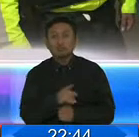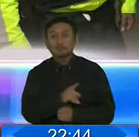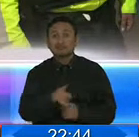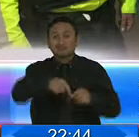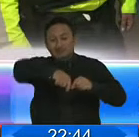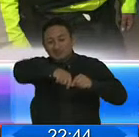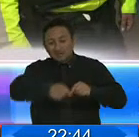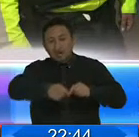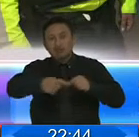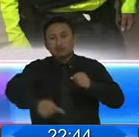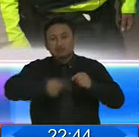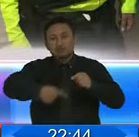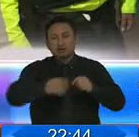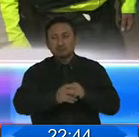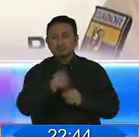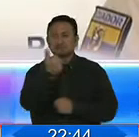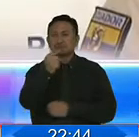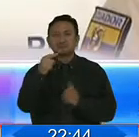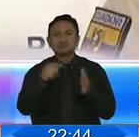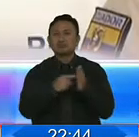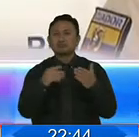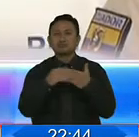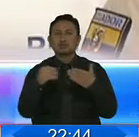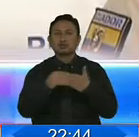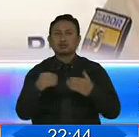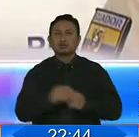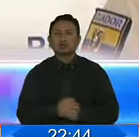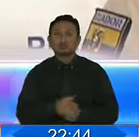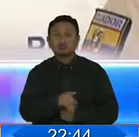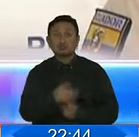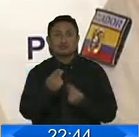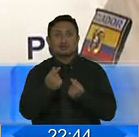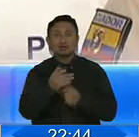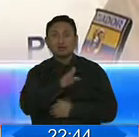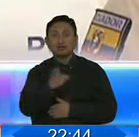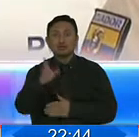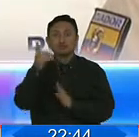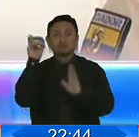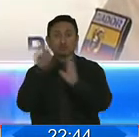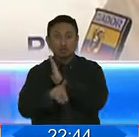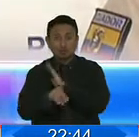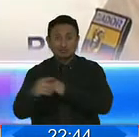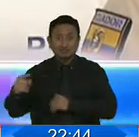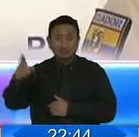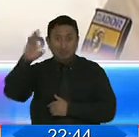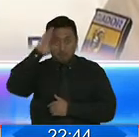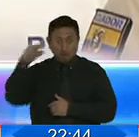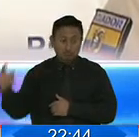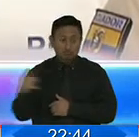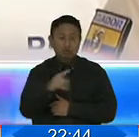y motores cerca de $10,000. En el cual procede inmediatamente a la aprehensión de